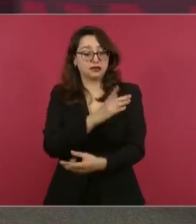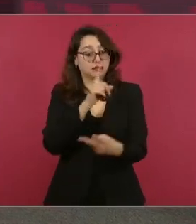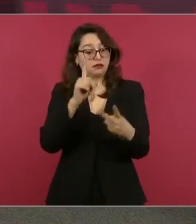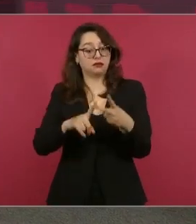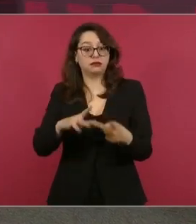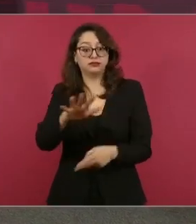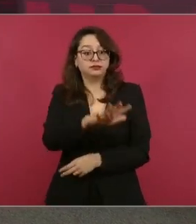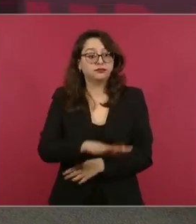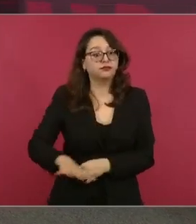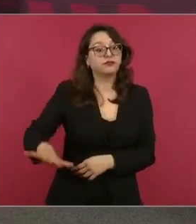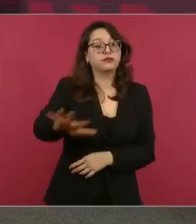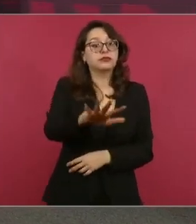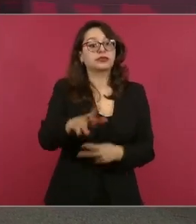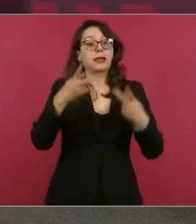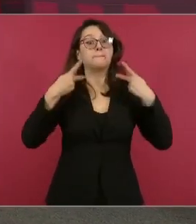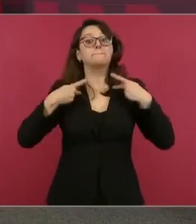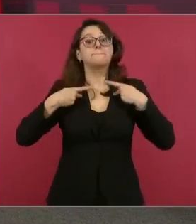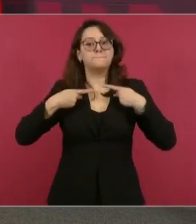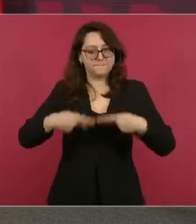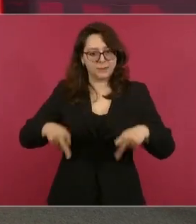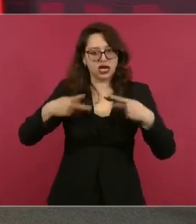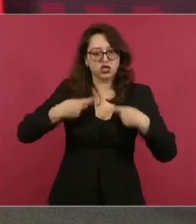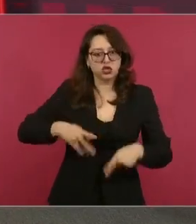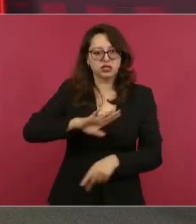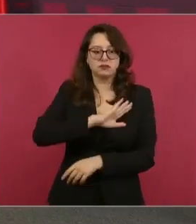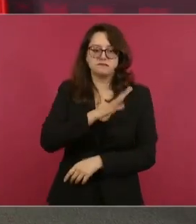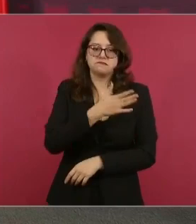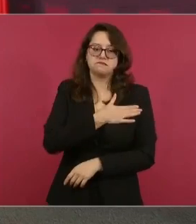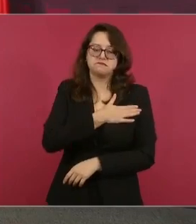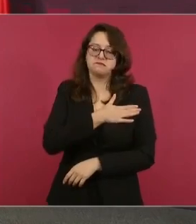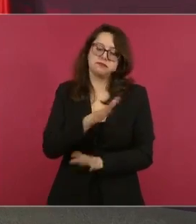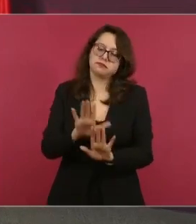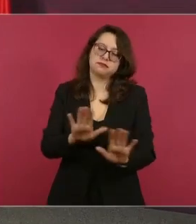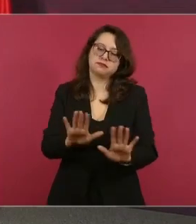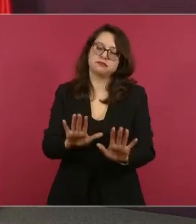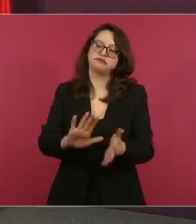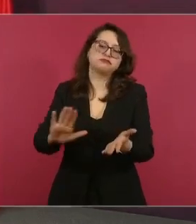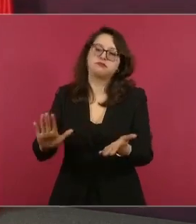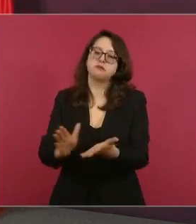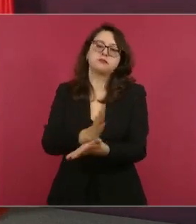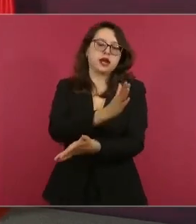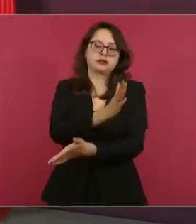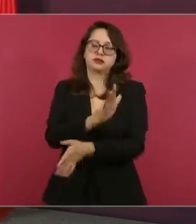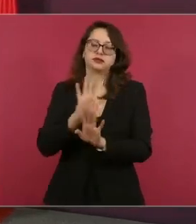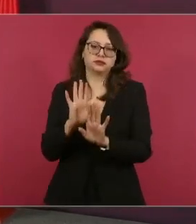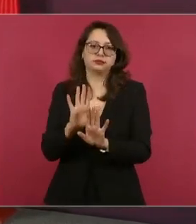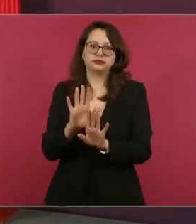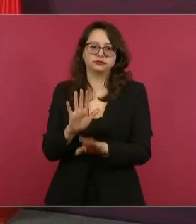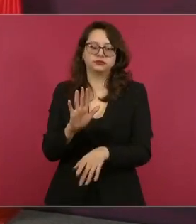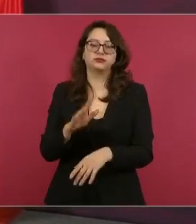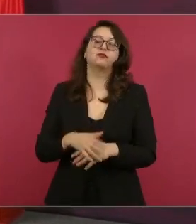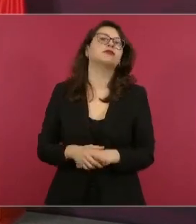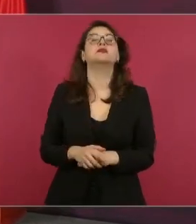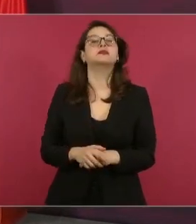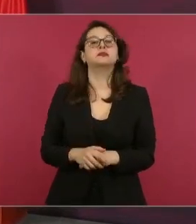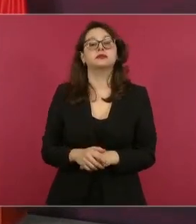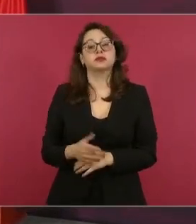porque en los tiempos en que más oro y más